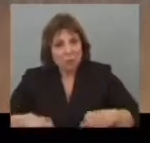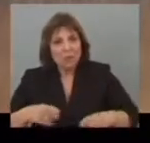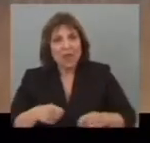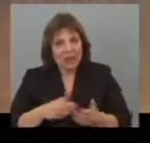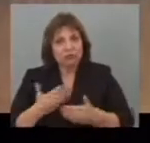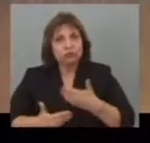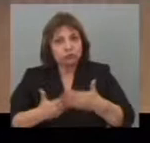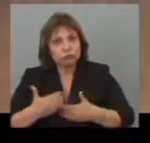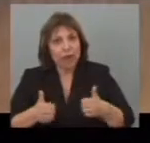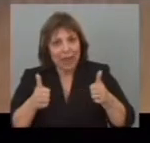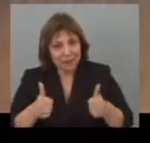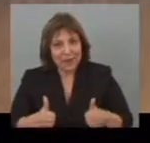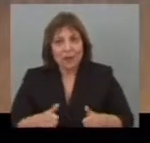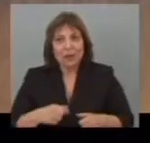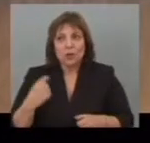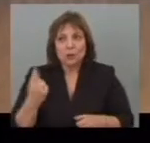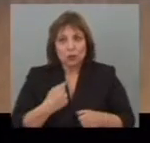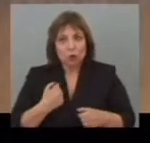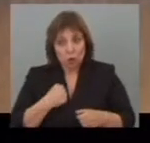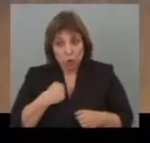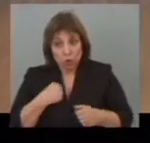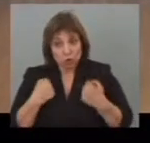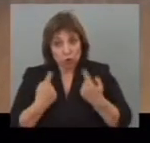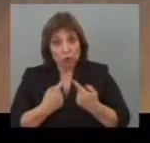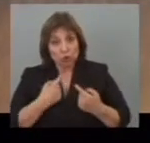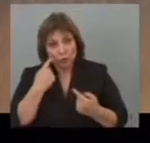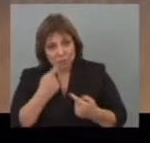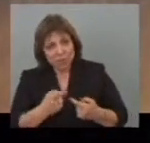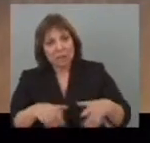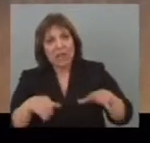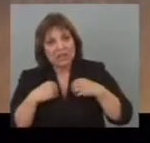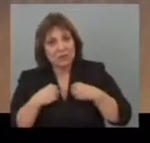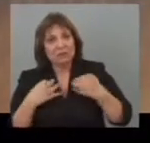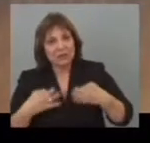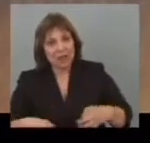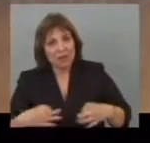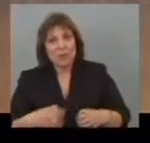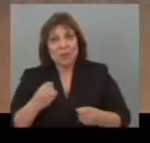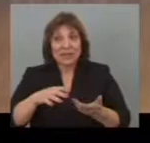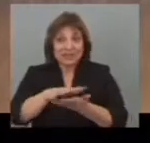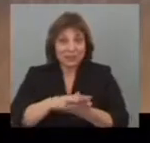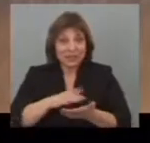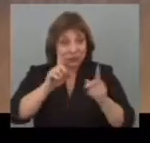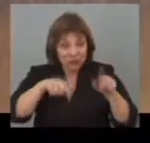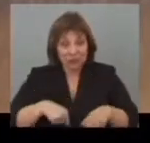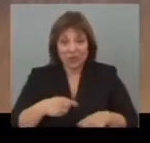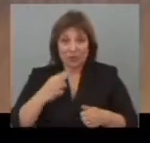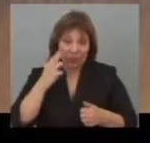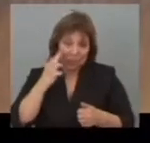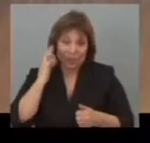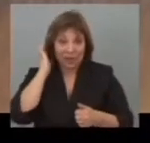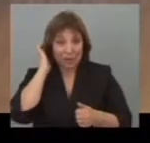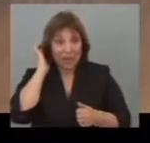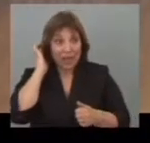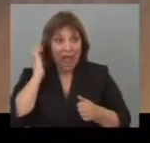sido muy aceptable desde nuestro punto de vista el hecho de que frente a las situaciones que se han generado